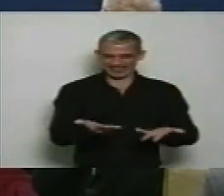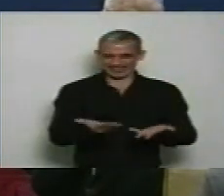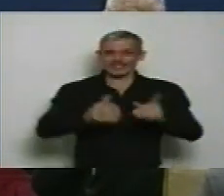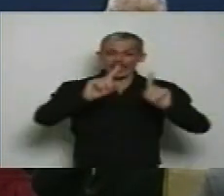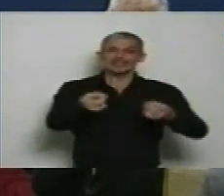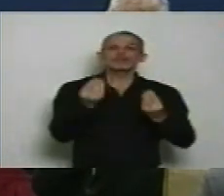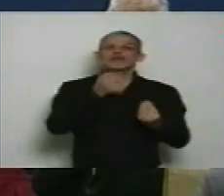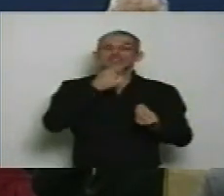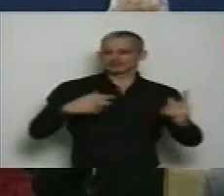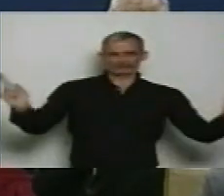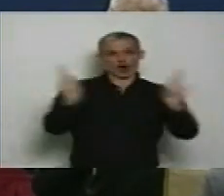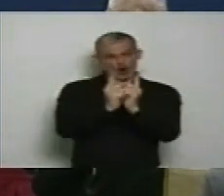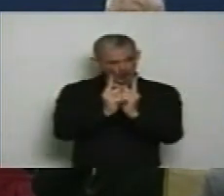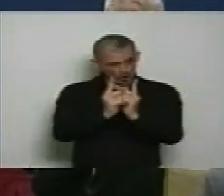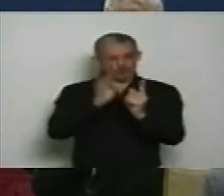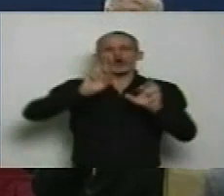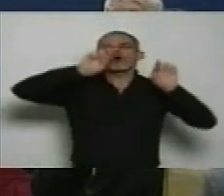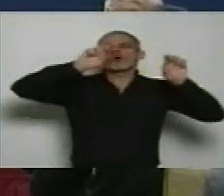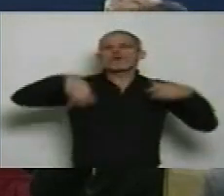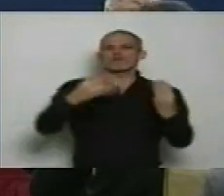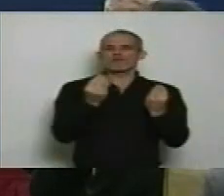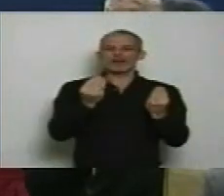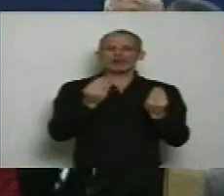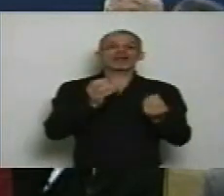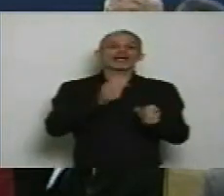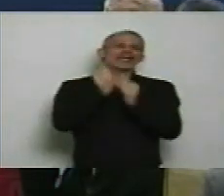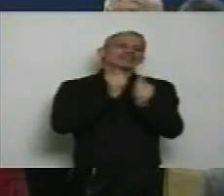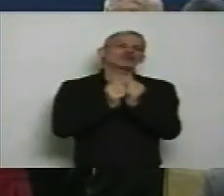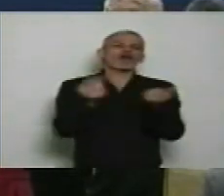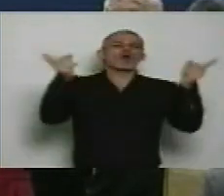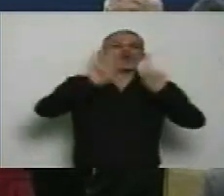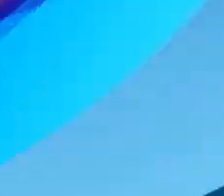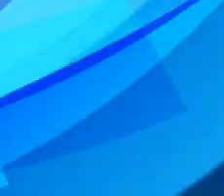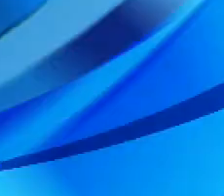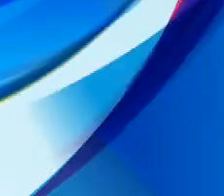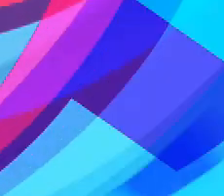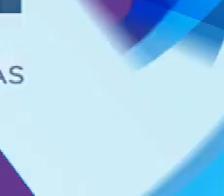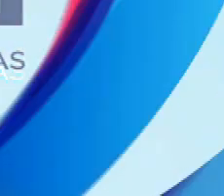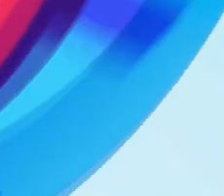que esto sintéticamente es un plan de reindustrialización de la Argentina.